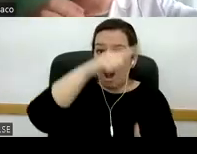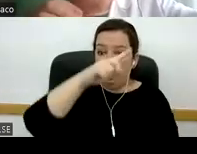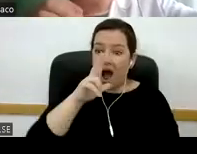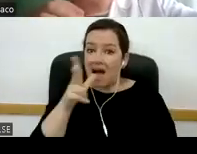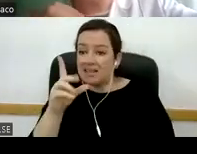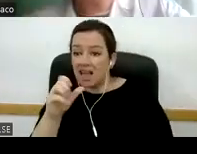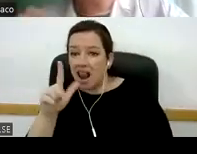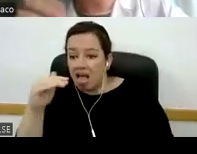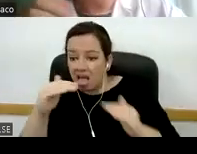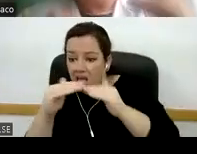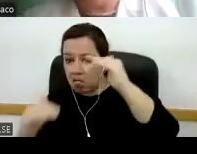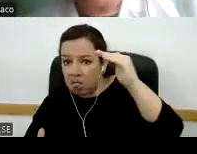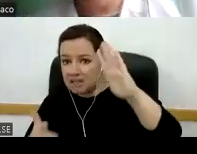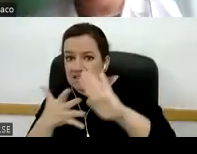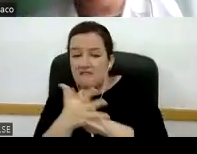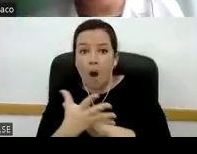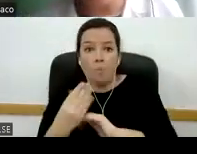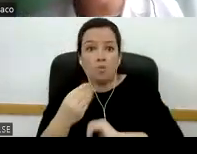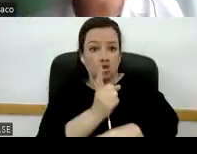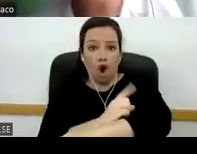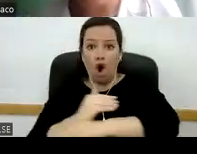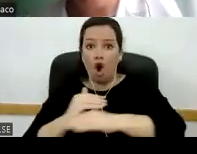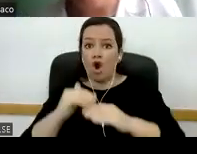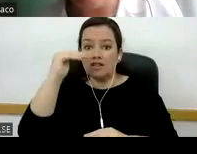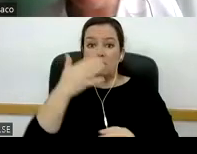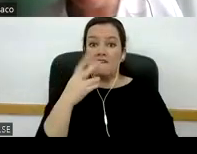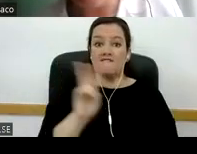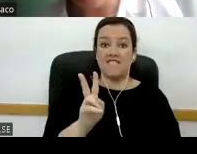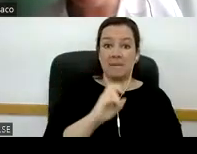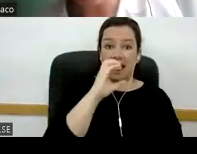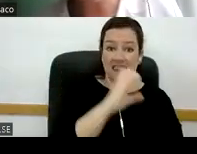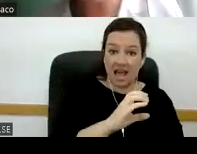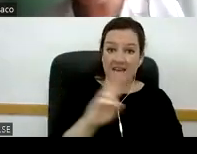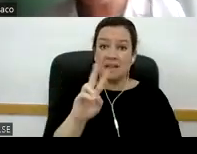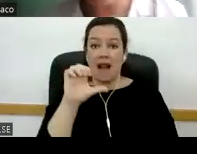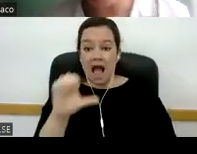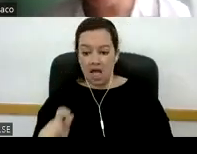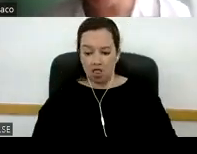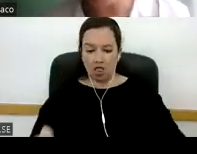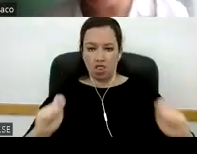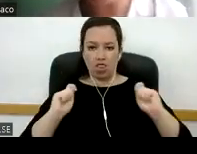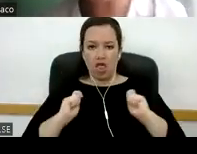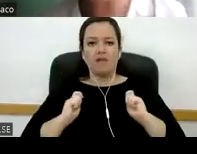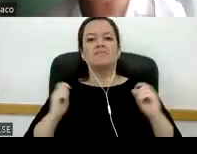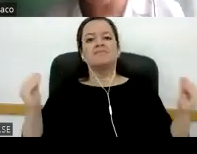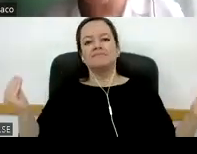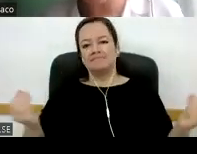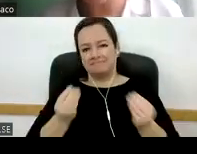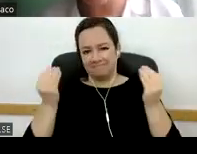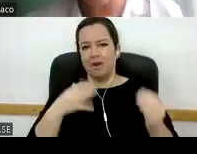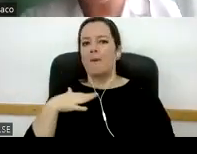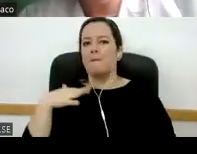total elevado, el aporte de vitamina C y de vitamina E pueden revertir, aunque sea parcialmente, esa